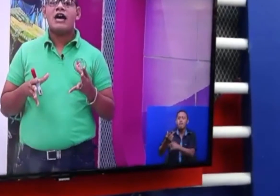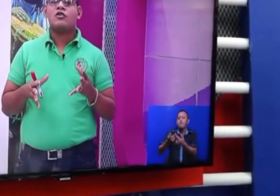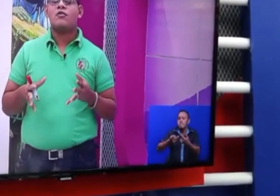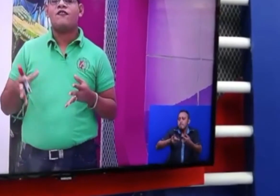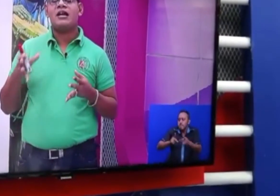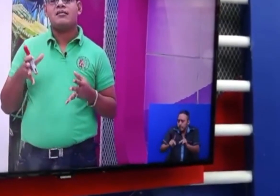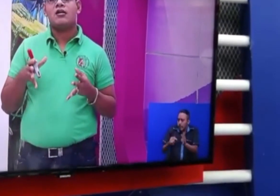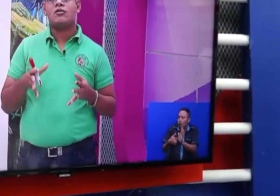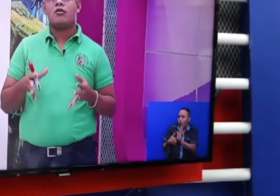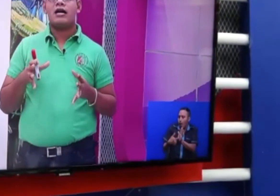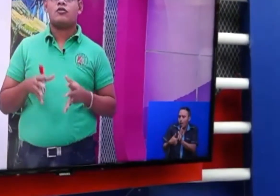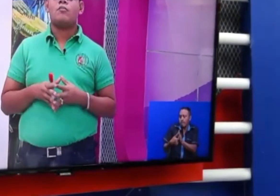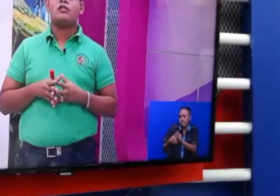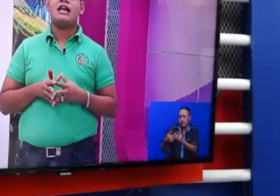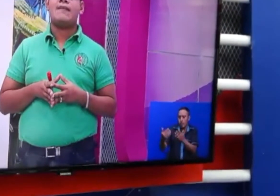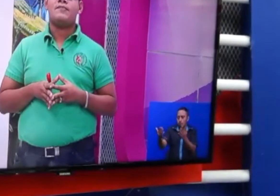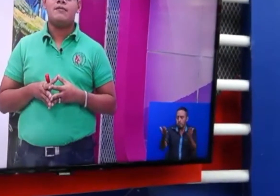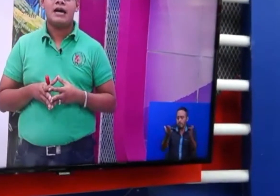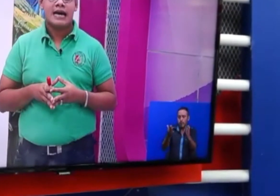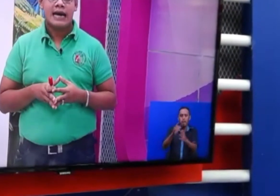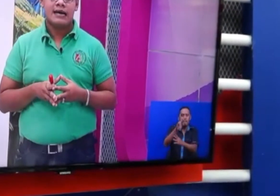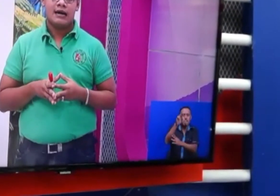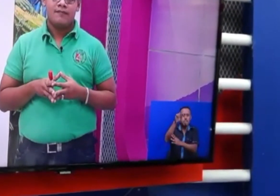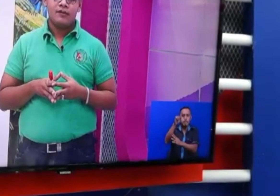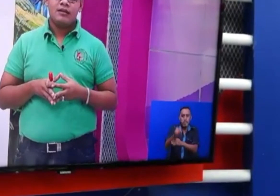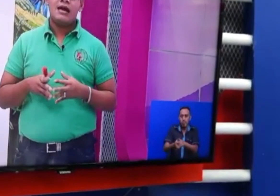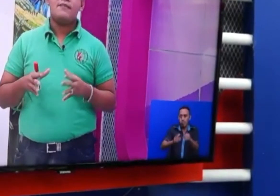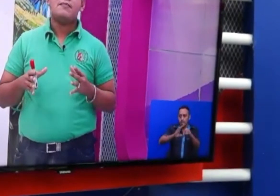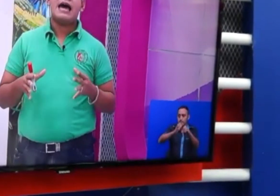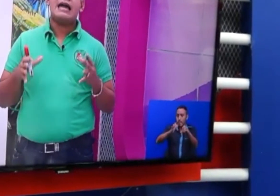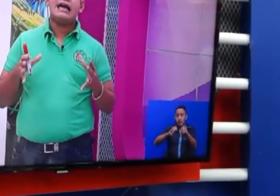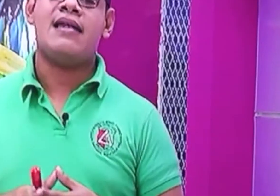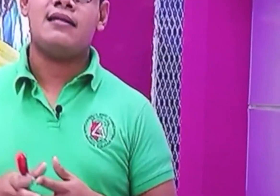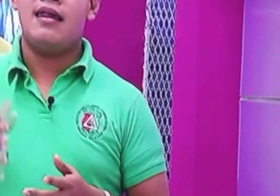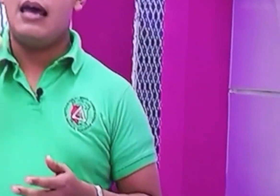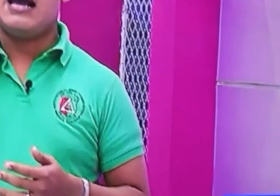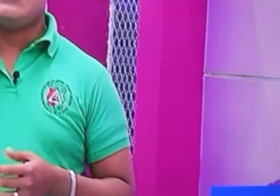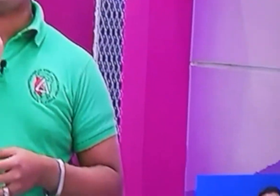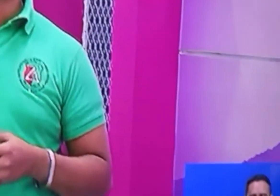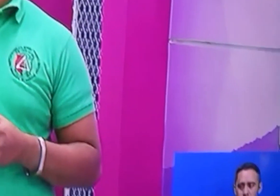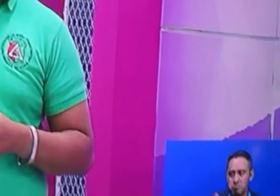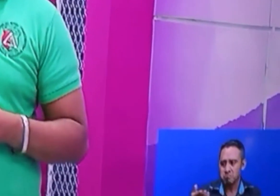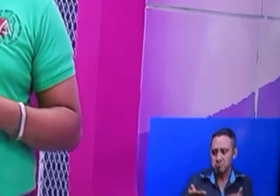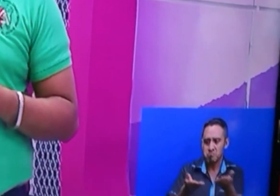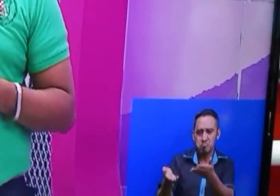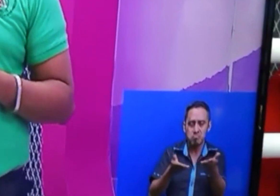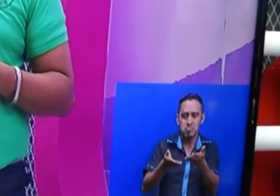se preparen de cara al primer corte evaluativo de este año, programado entre el